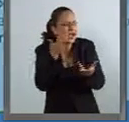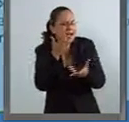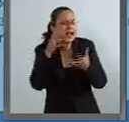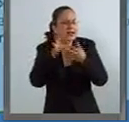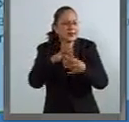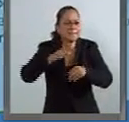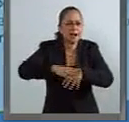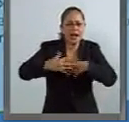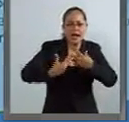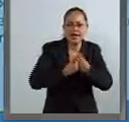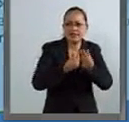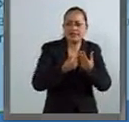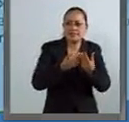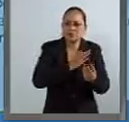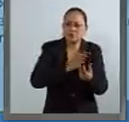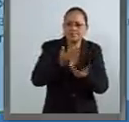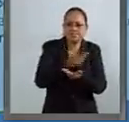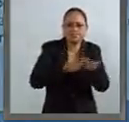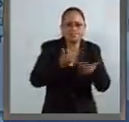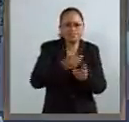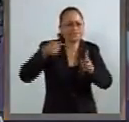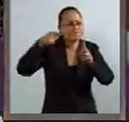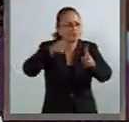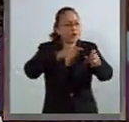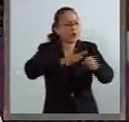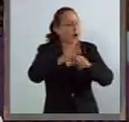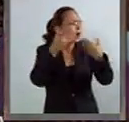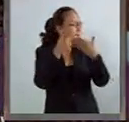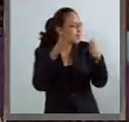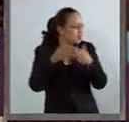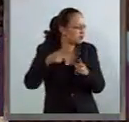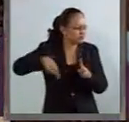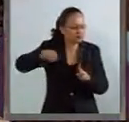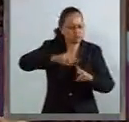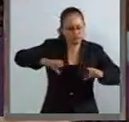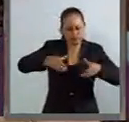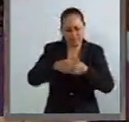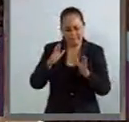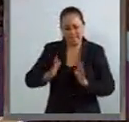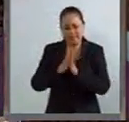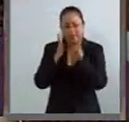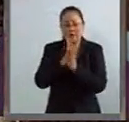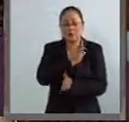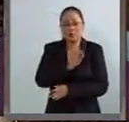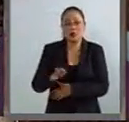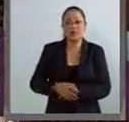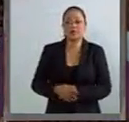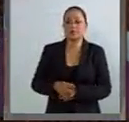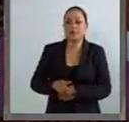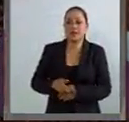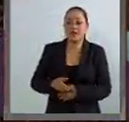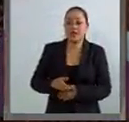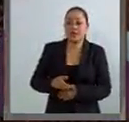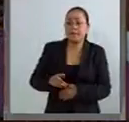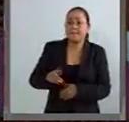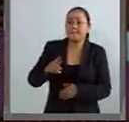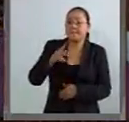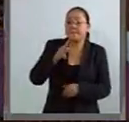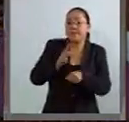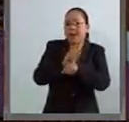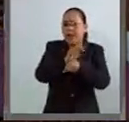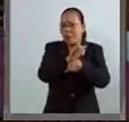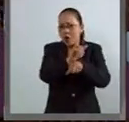este acercamiento directo con tendencias de Parlamento abierto. En el caso de Paraguay, tienen una